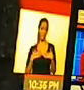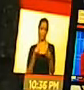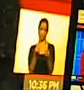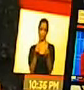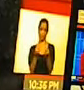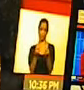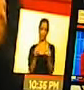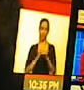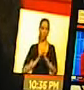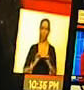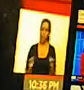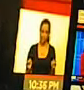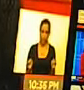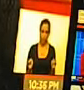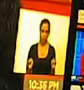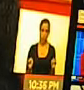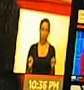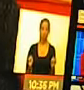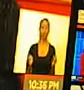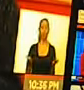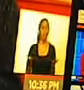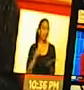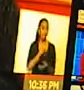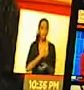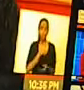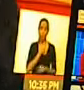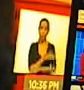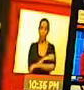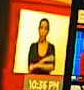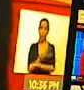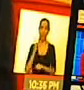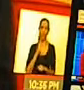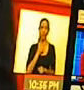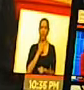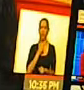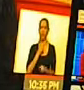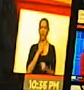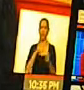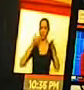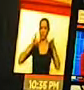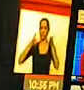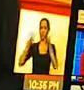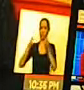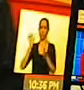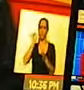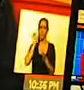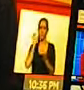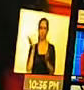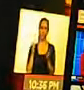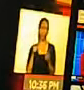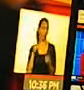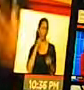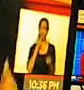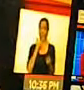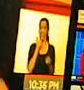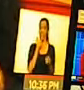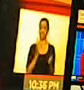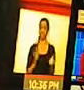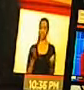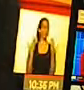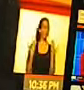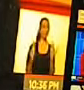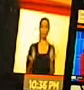pasan. O sea, y lamentablemente la derecha venezolana le encanta cultivar eso. O sea, las mujeres de ellos son bonitas, tienen un estereotipo,